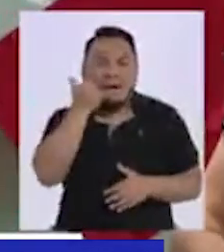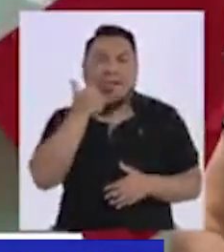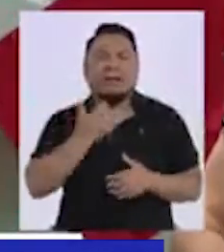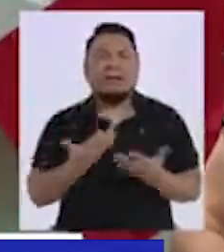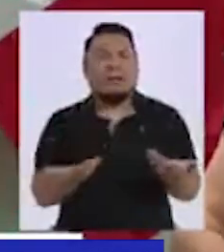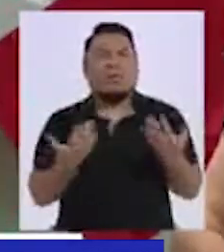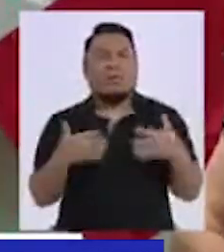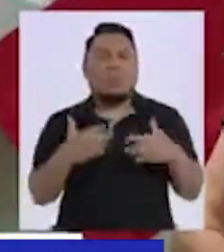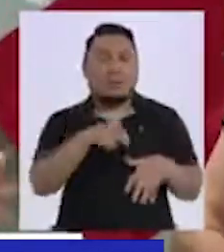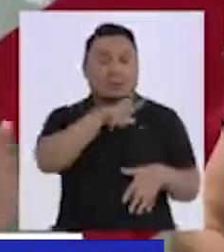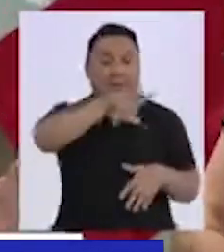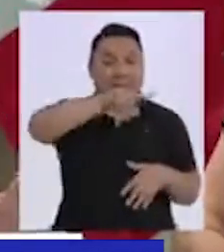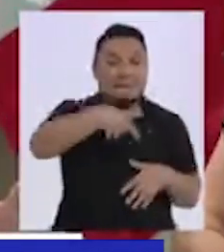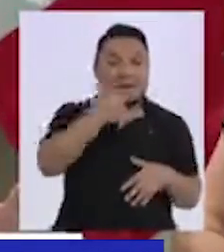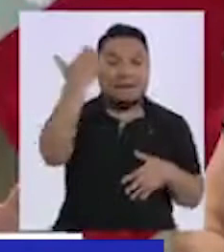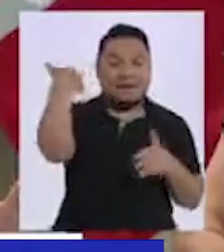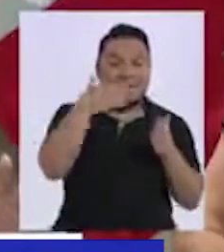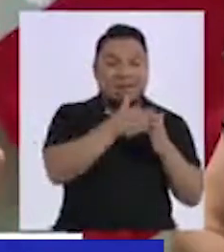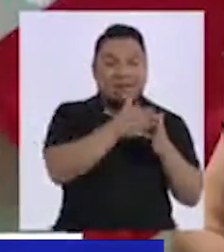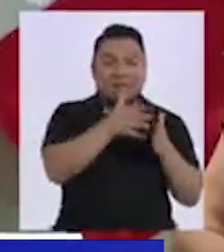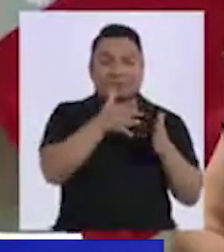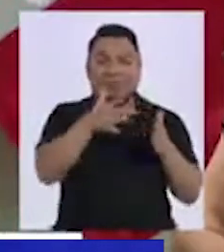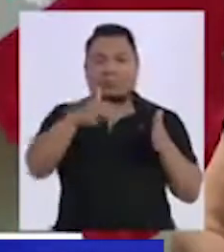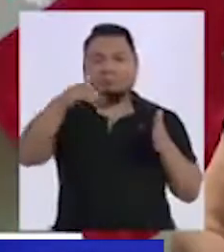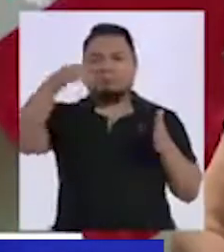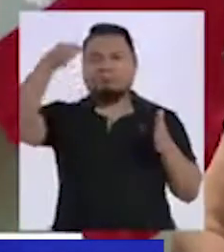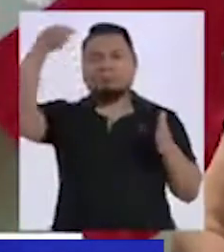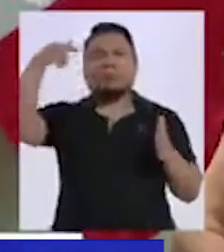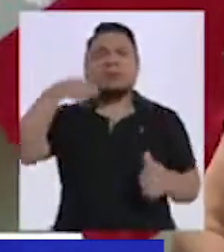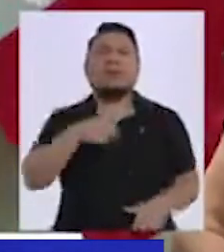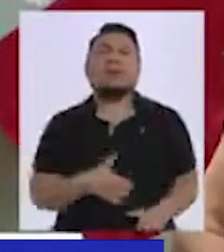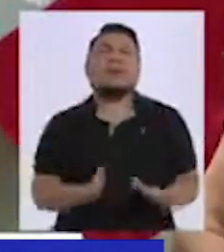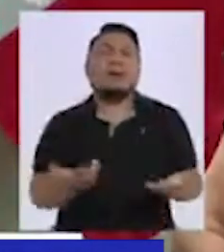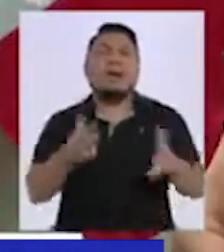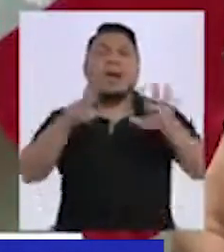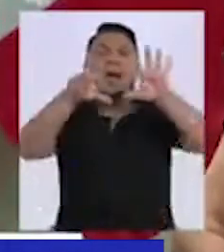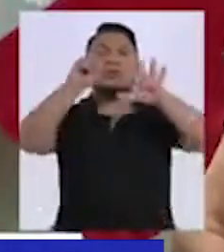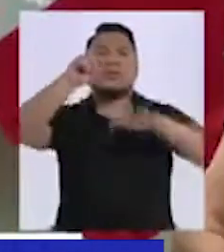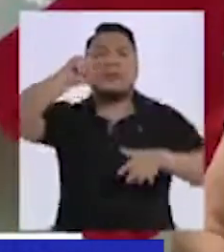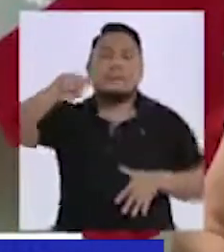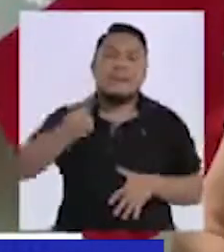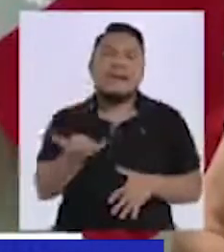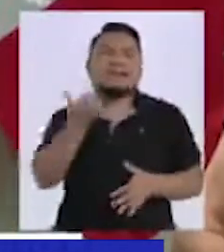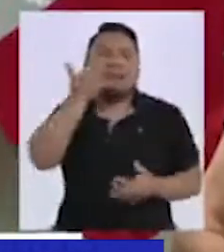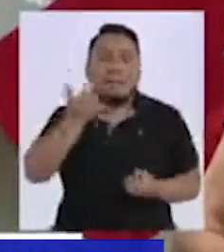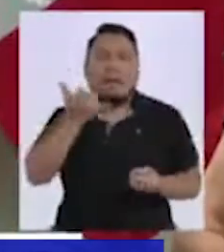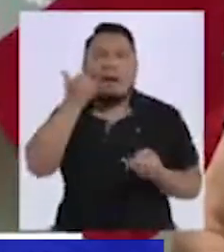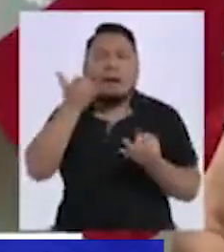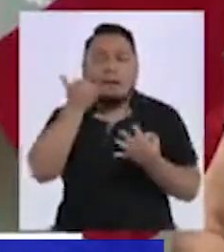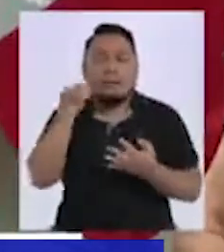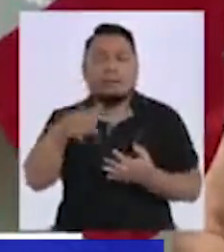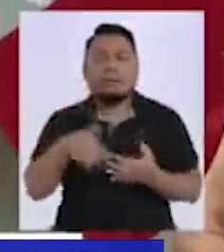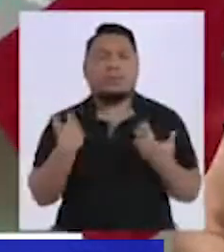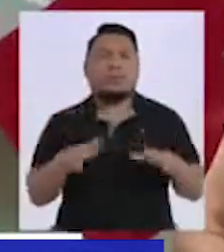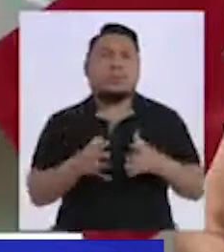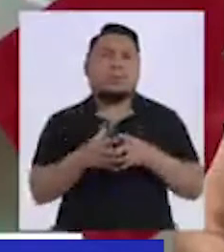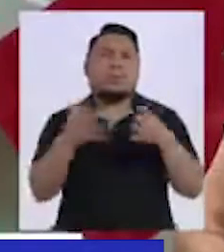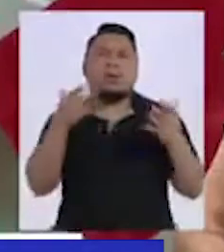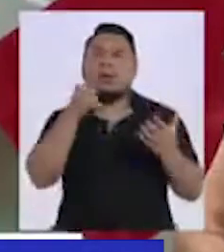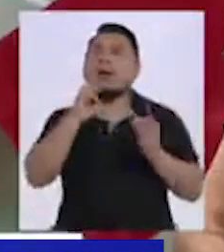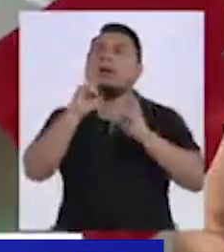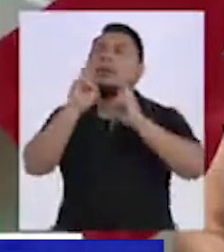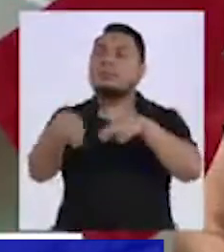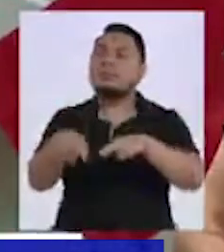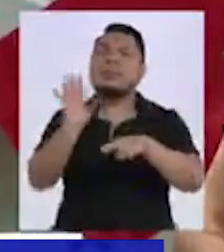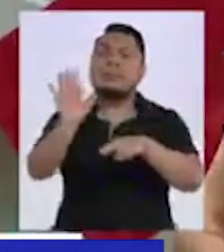80.000, imagínense, de 3.000 llamadas que recibía al día, está recibiendo hasta 80.000. Ahorita hemos aumentado la capacidad de